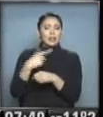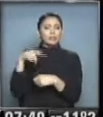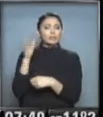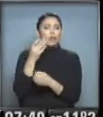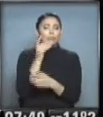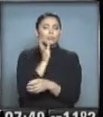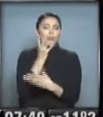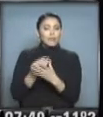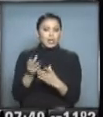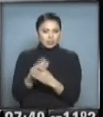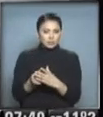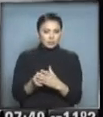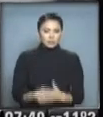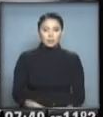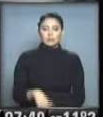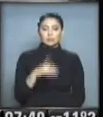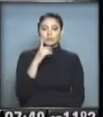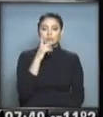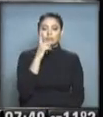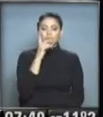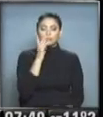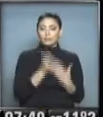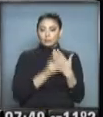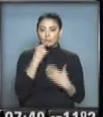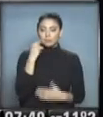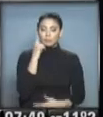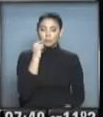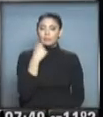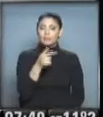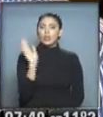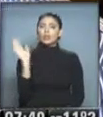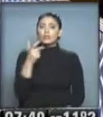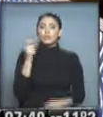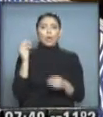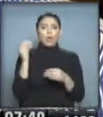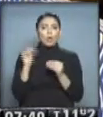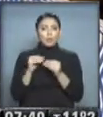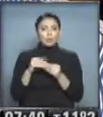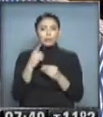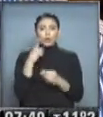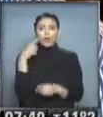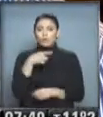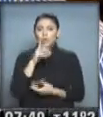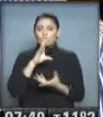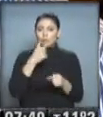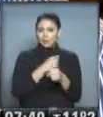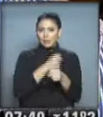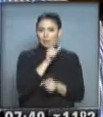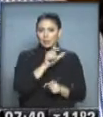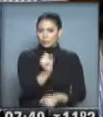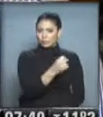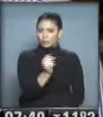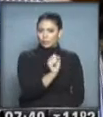los trabajadores. Solamente nosotros, sino todos los compañeros, reprochan la responsabilidad de estos conductores de trenes, donde